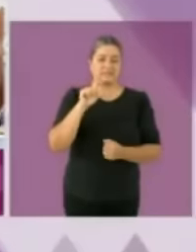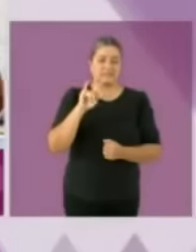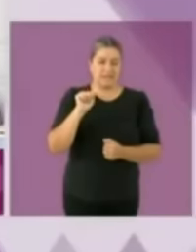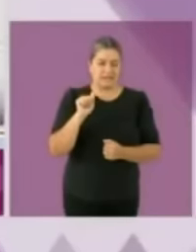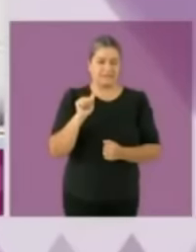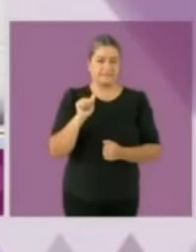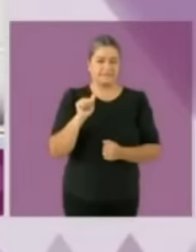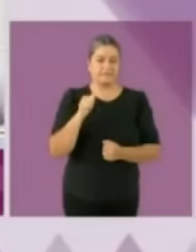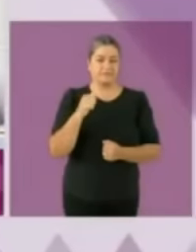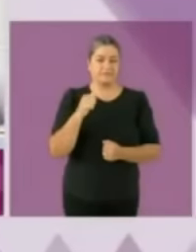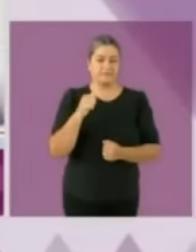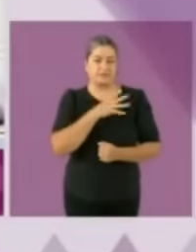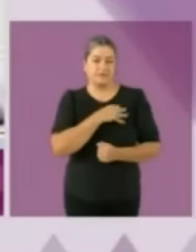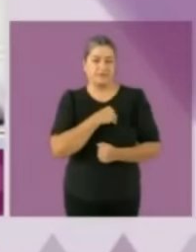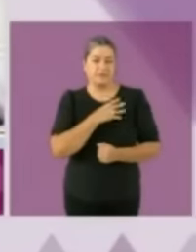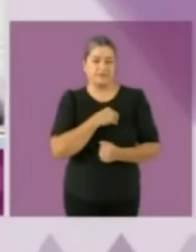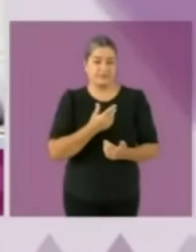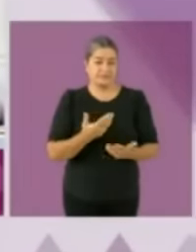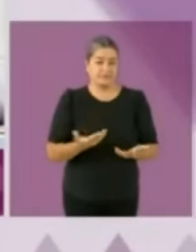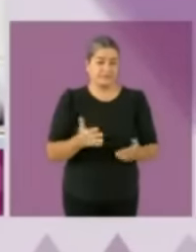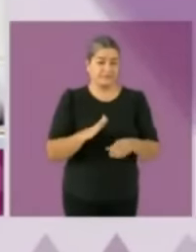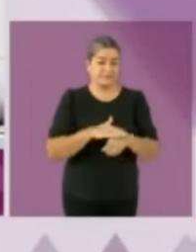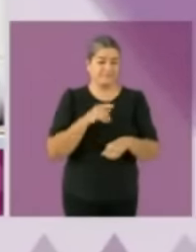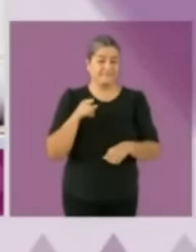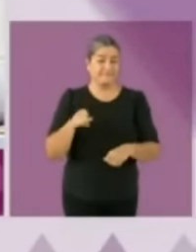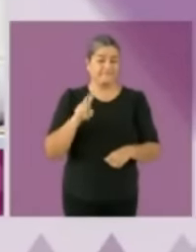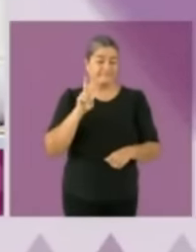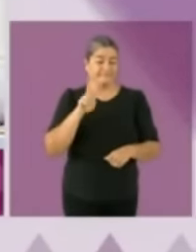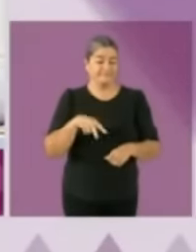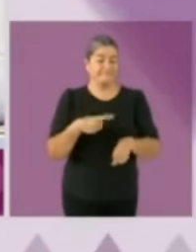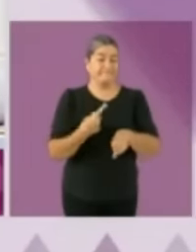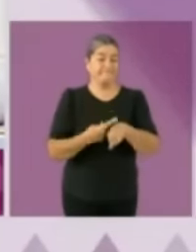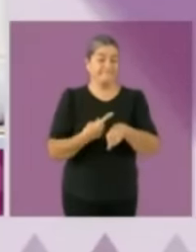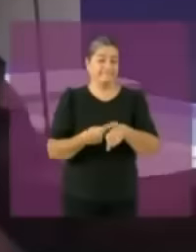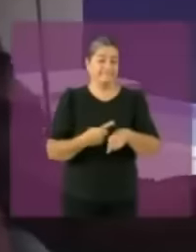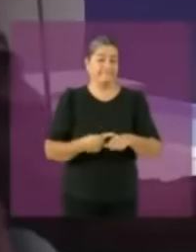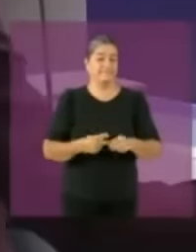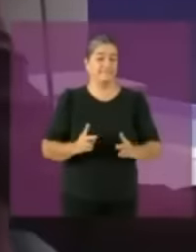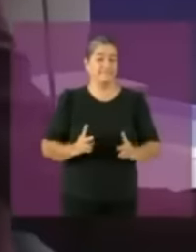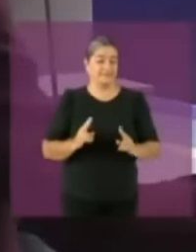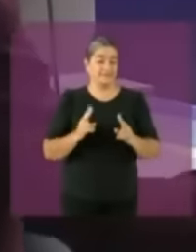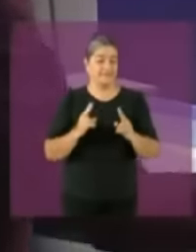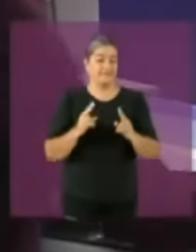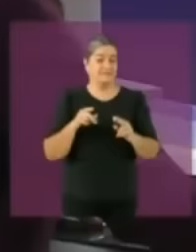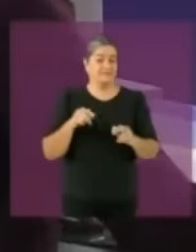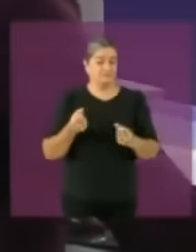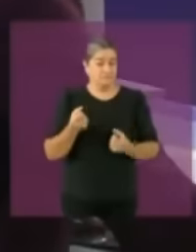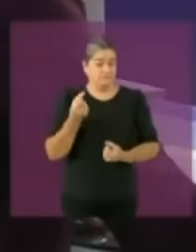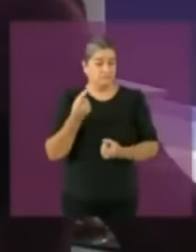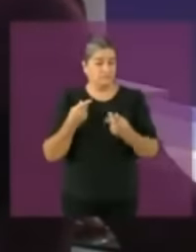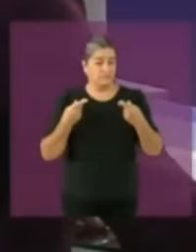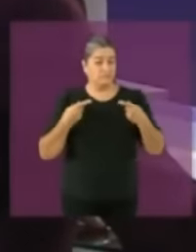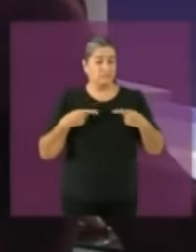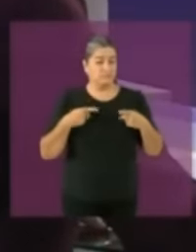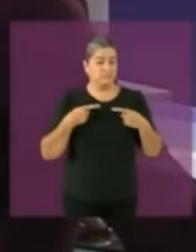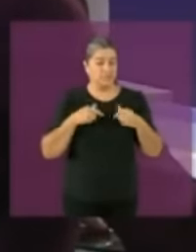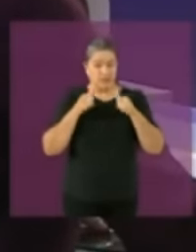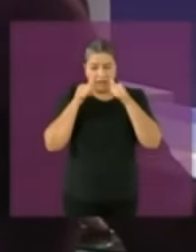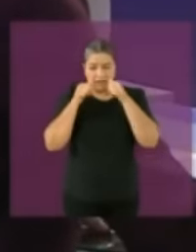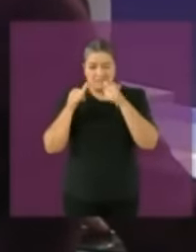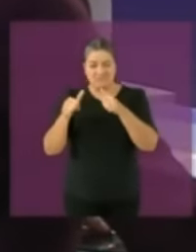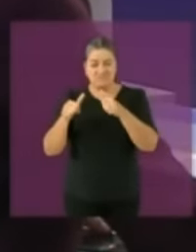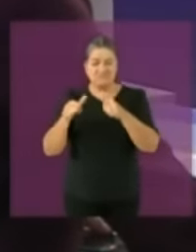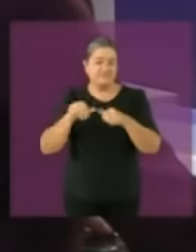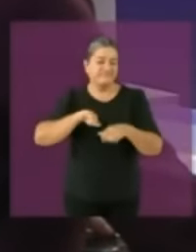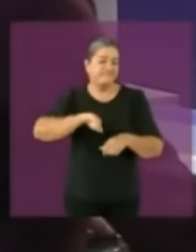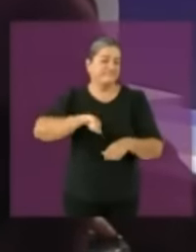güerita. Ella dice, pues no sé, yo salí güerita y soy un enigma. O sea, ella no se siente indígena, se siente